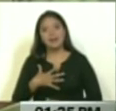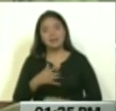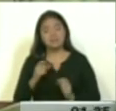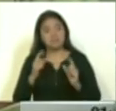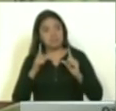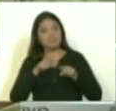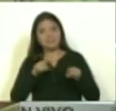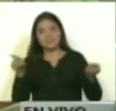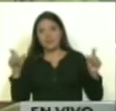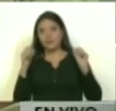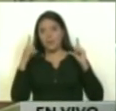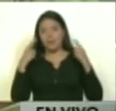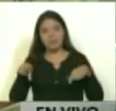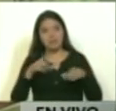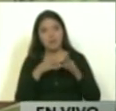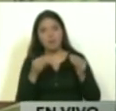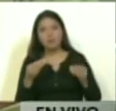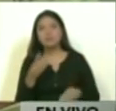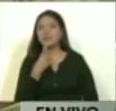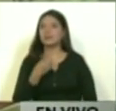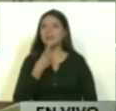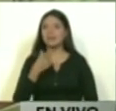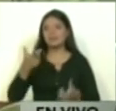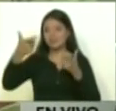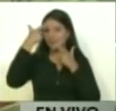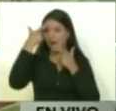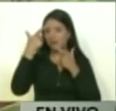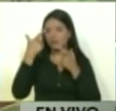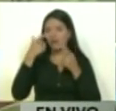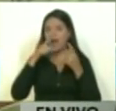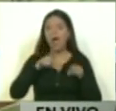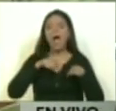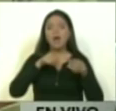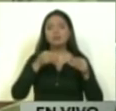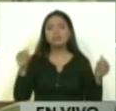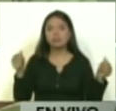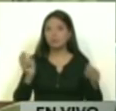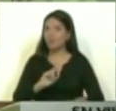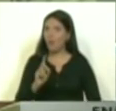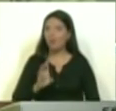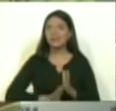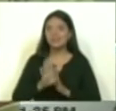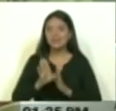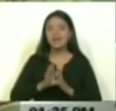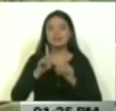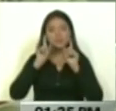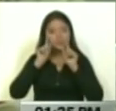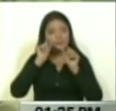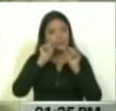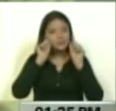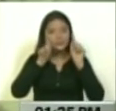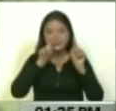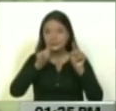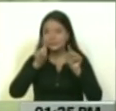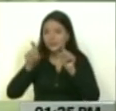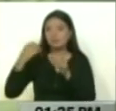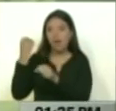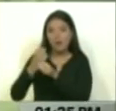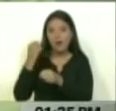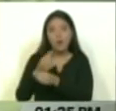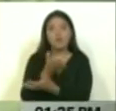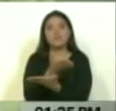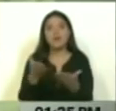sorprendido. Y uno dice, el comandante Chávez no aró en el mar, sembró en tierra fértil. Ahí están esos muchachos